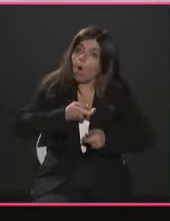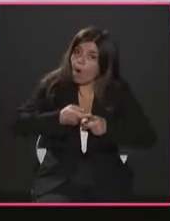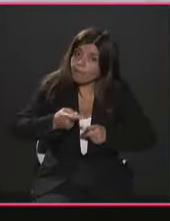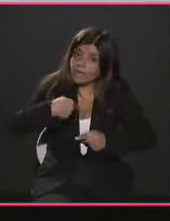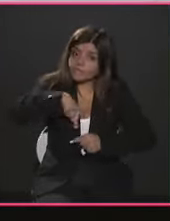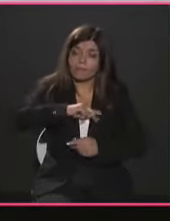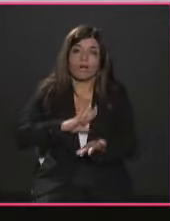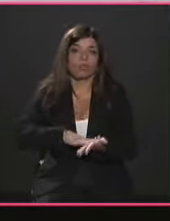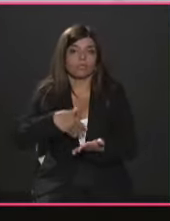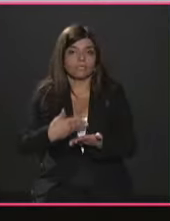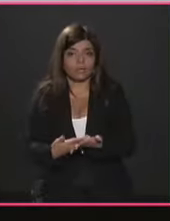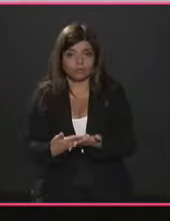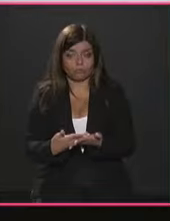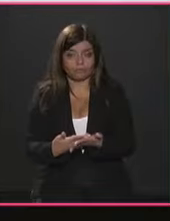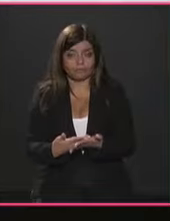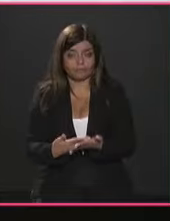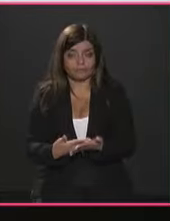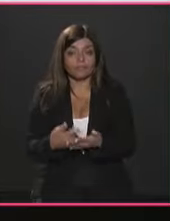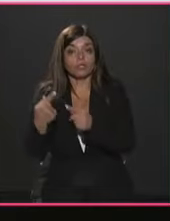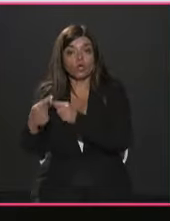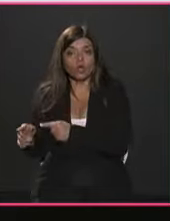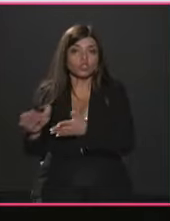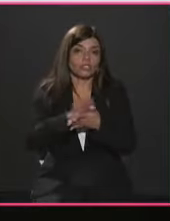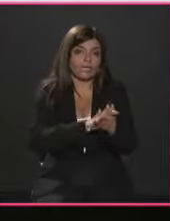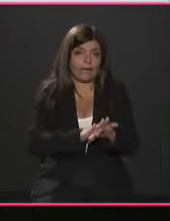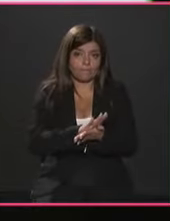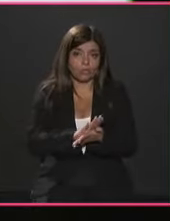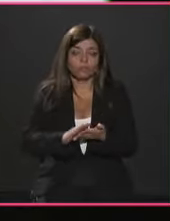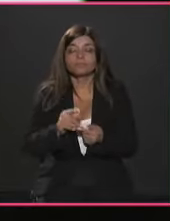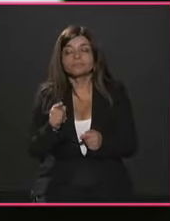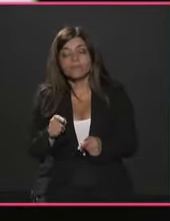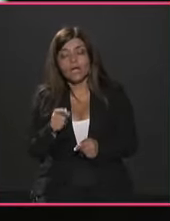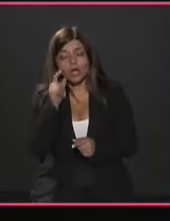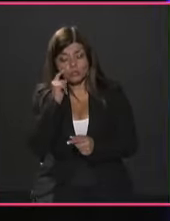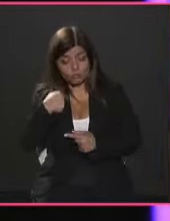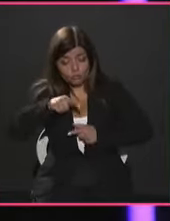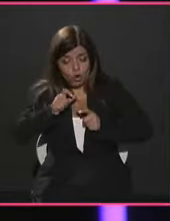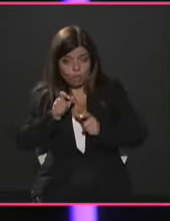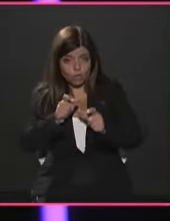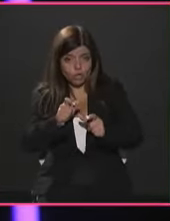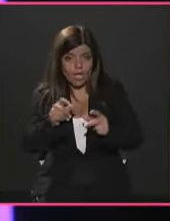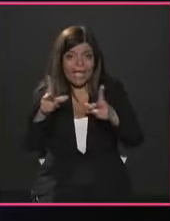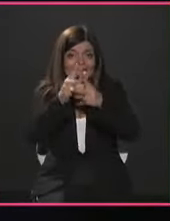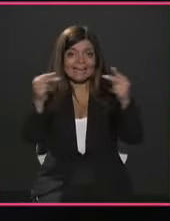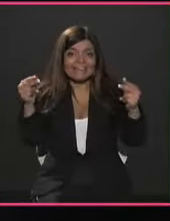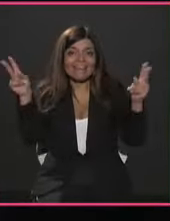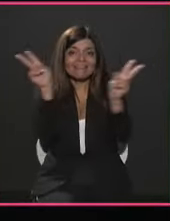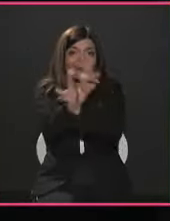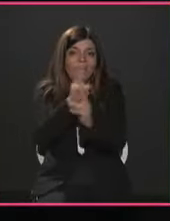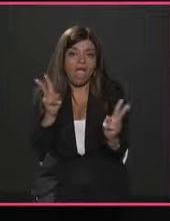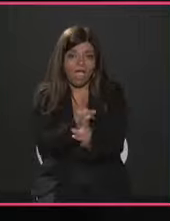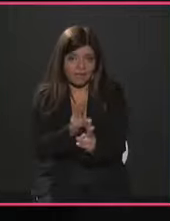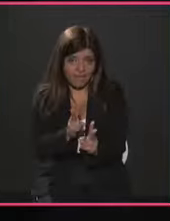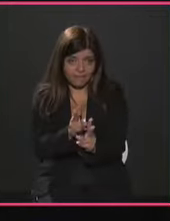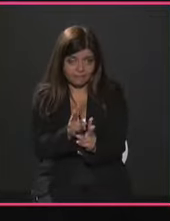propia salud como otro ejemplo que tenemos aquí nosotros también podemos monitorear la calidad del aire